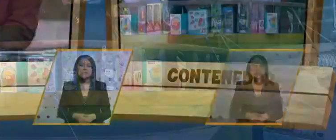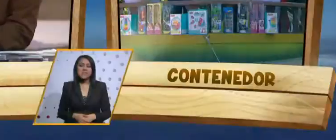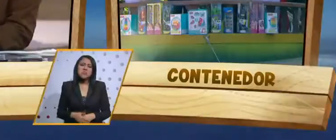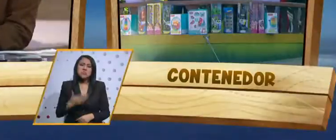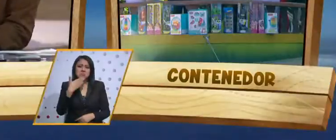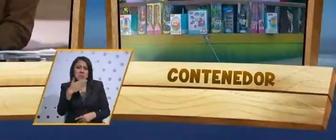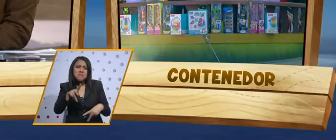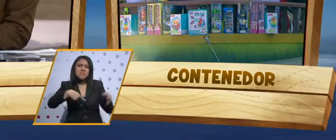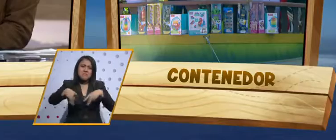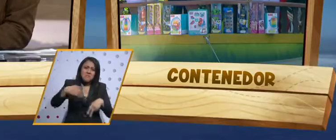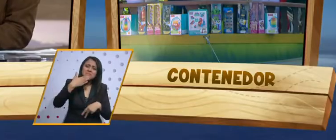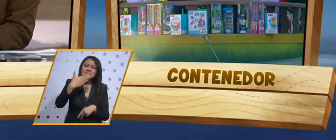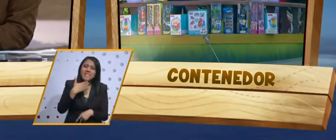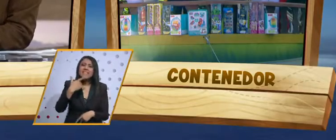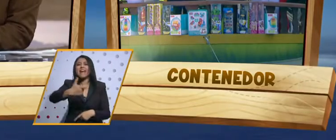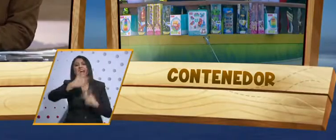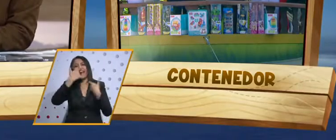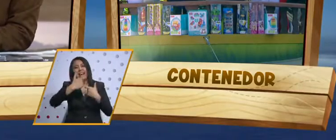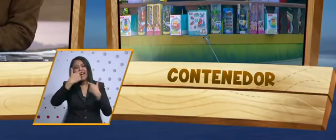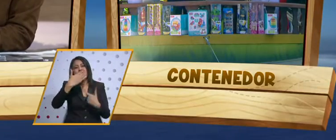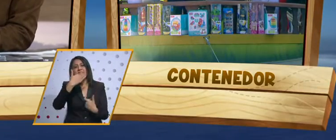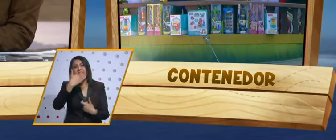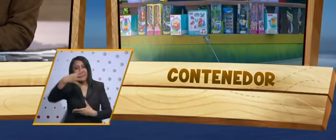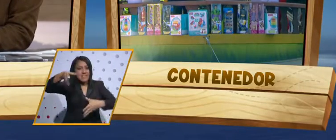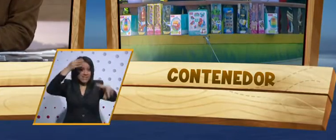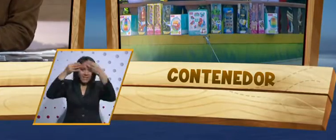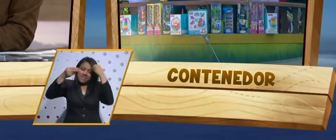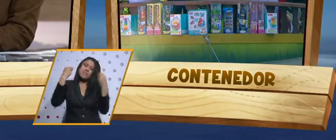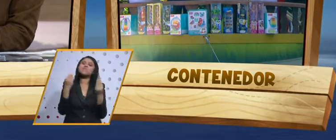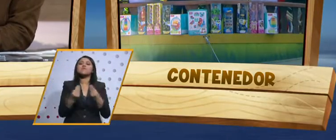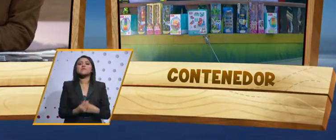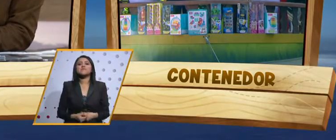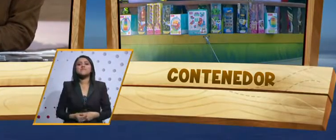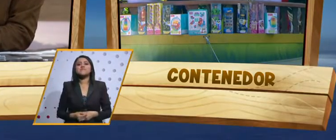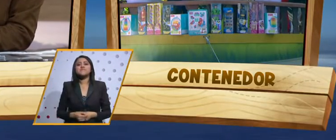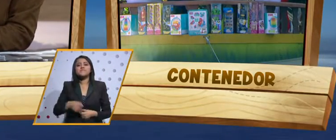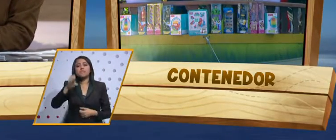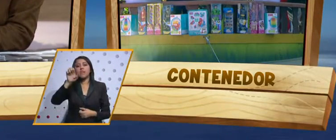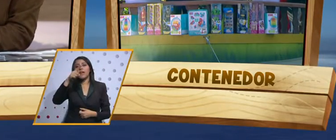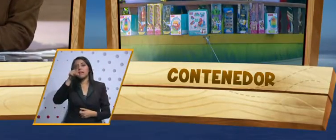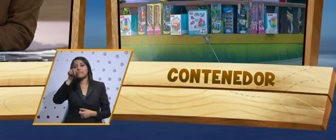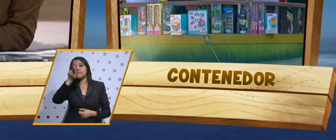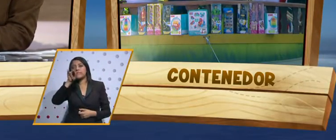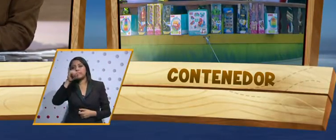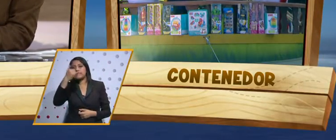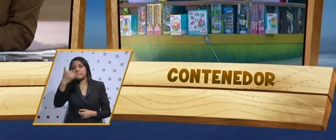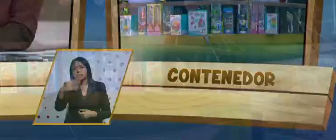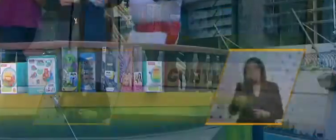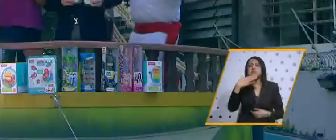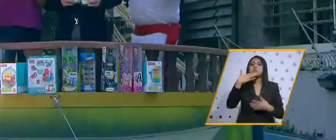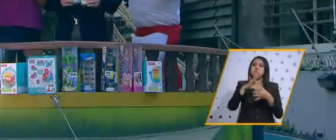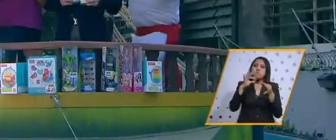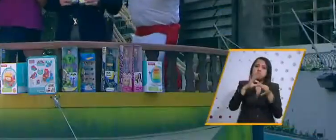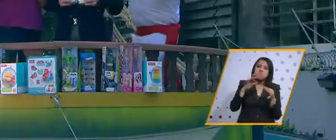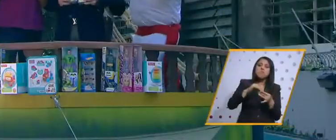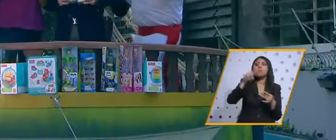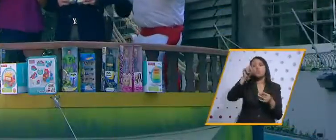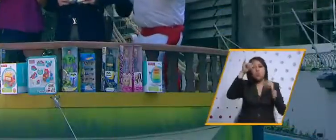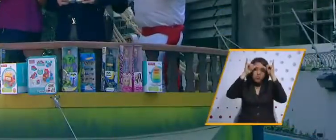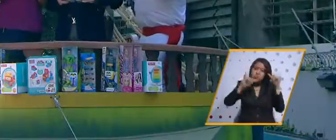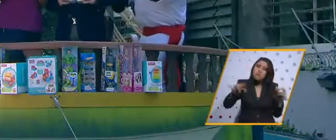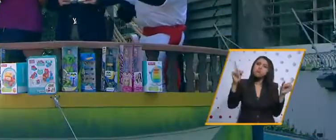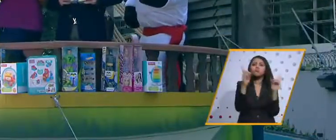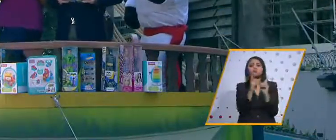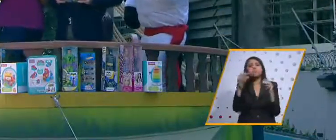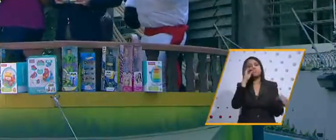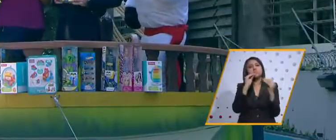se va a reír bastante y la va a pasar bomba y aprenderemos mucho. Felicidades. Y Esquimio Olé, señor Garralda y Mo del Toro, están platicando con él, discutiendo un poco. Sí.